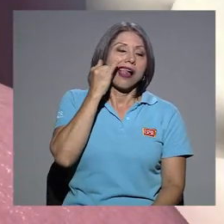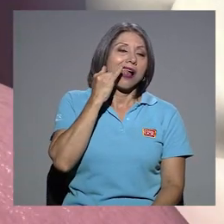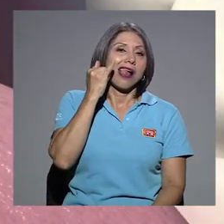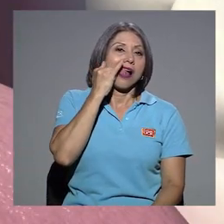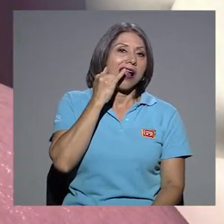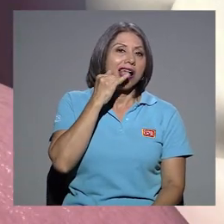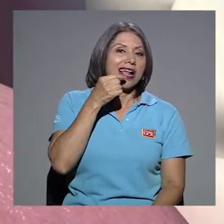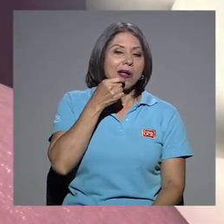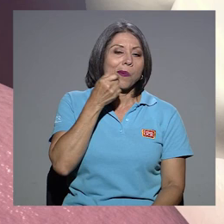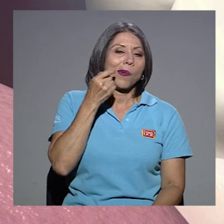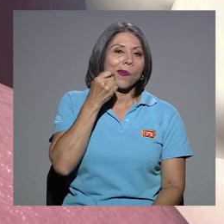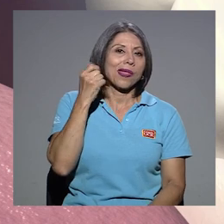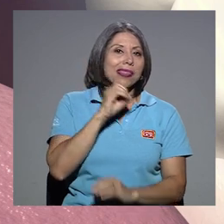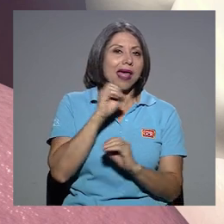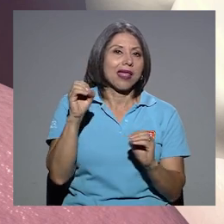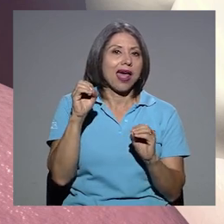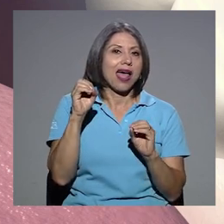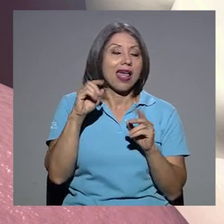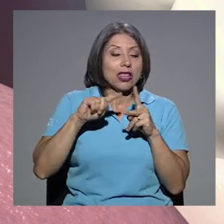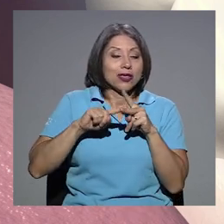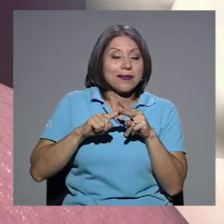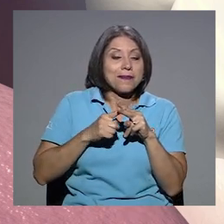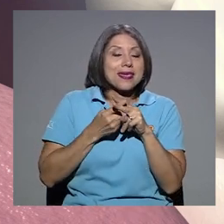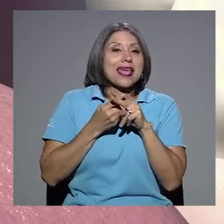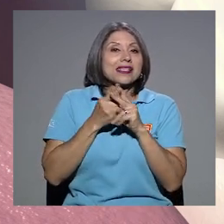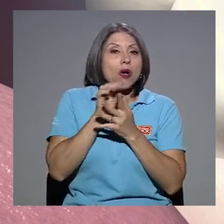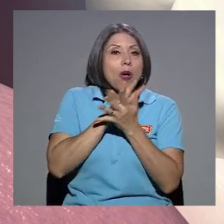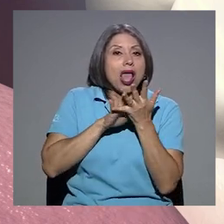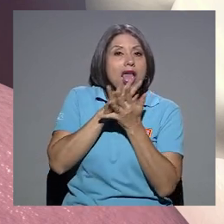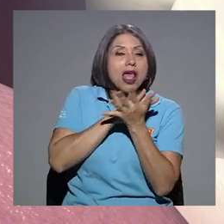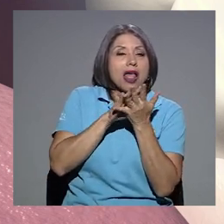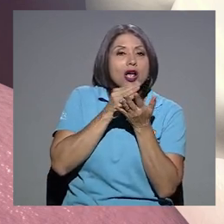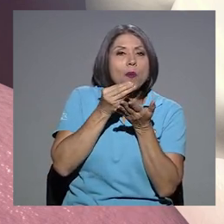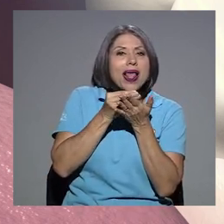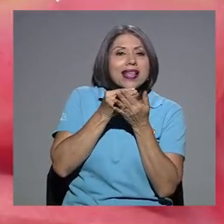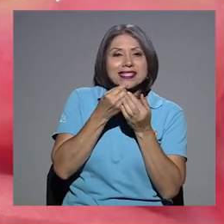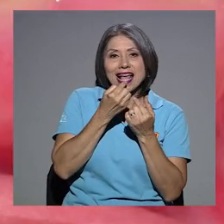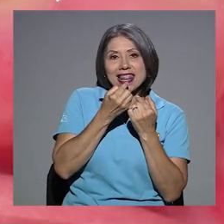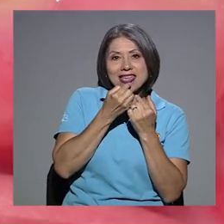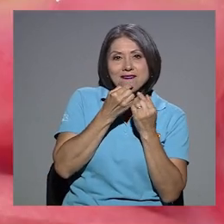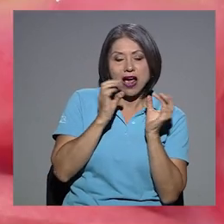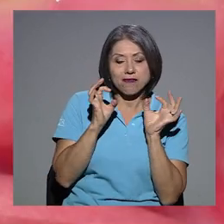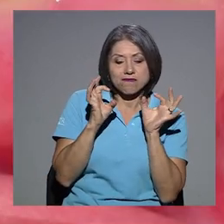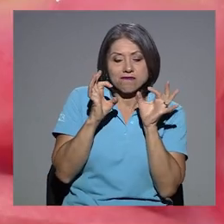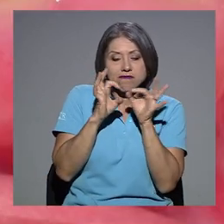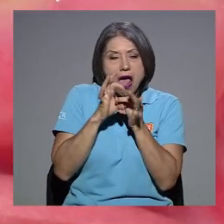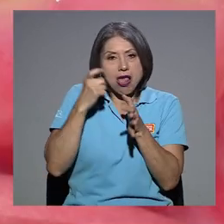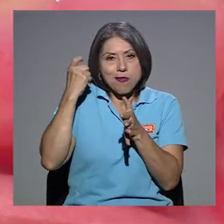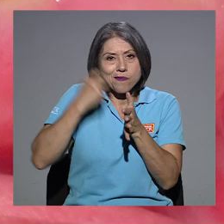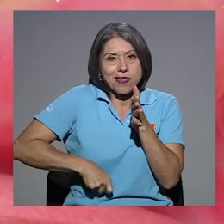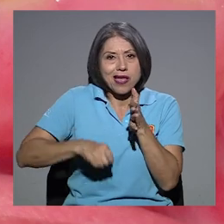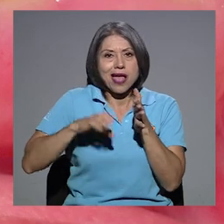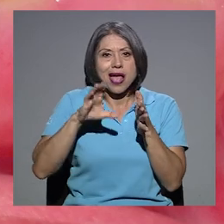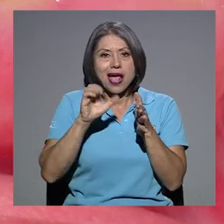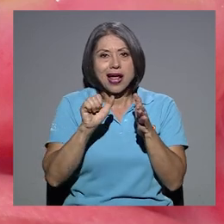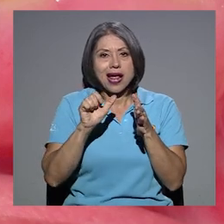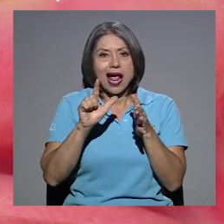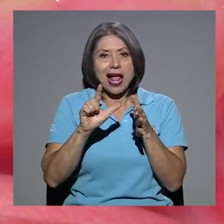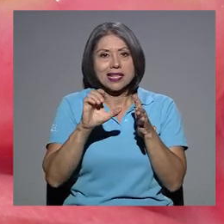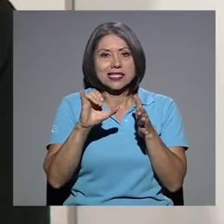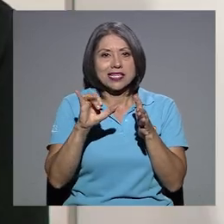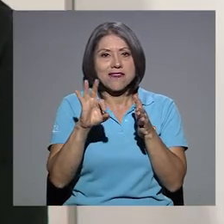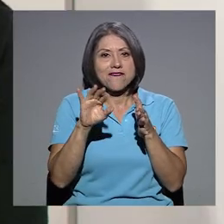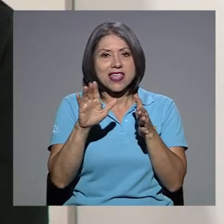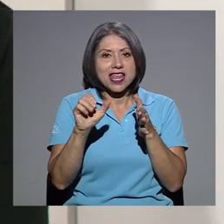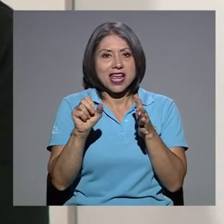diario, se empieza a mezclar con minerales que hay en la saliva. Esos minerales lo que la calcifican, calcifican la placa bacteriana y